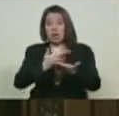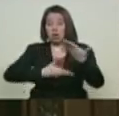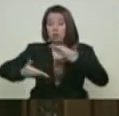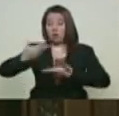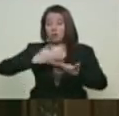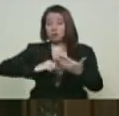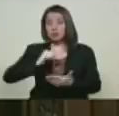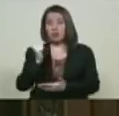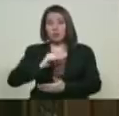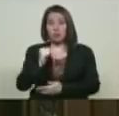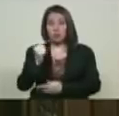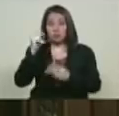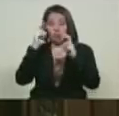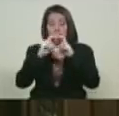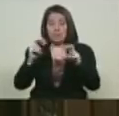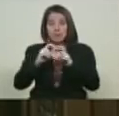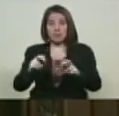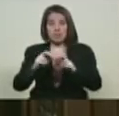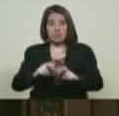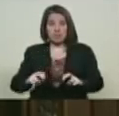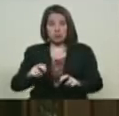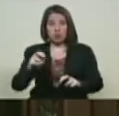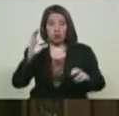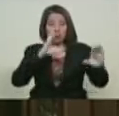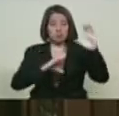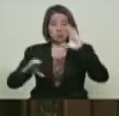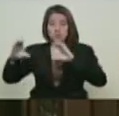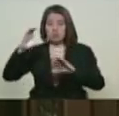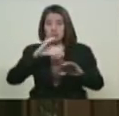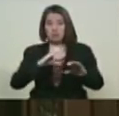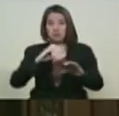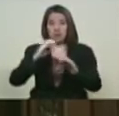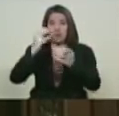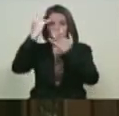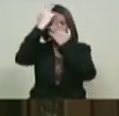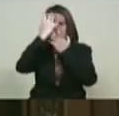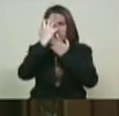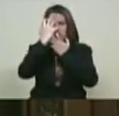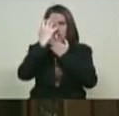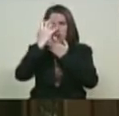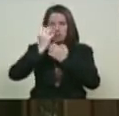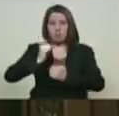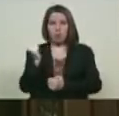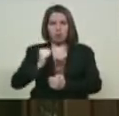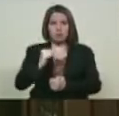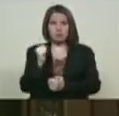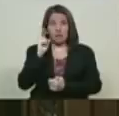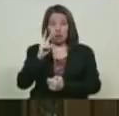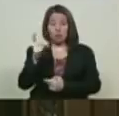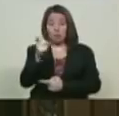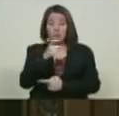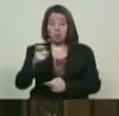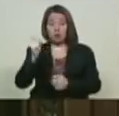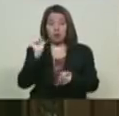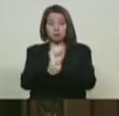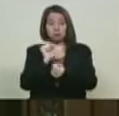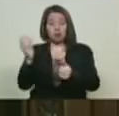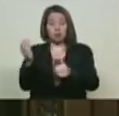ciudadana y a la investigación y capacidad científica del SEBIN, yo dije, los vamos a buscar y los vamos a encontrar.